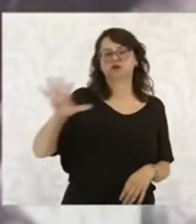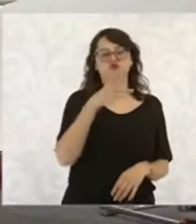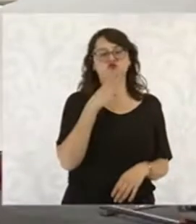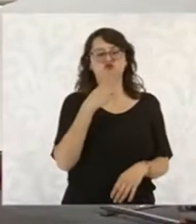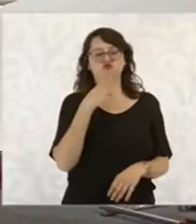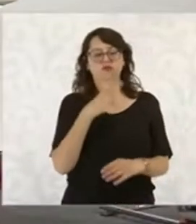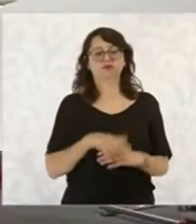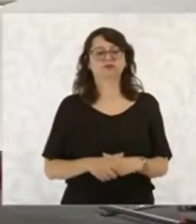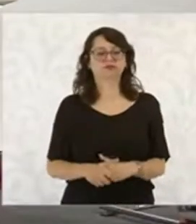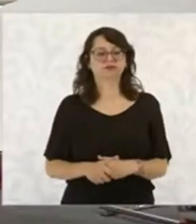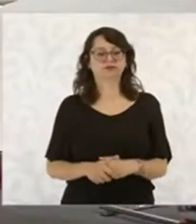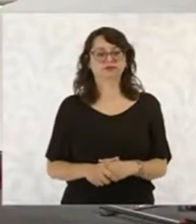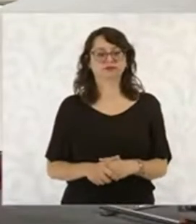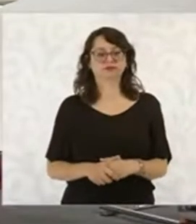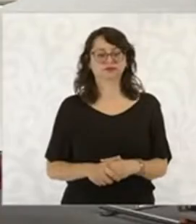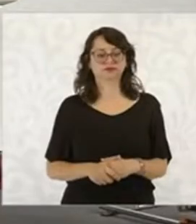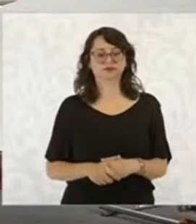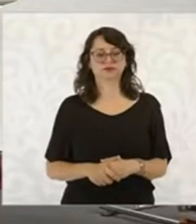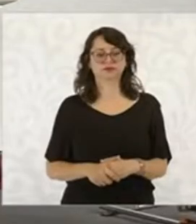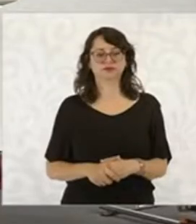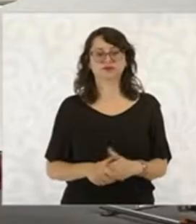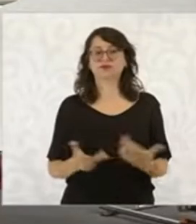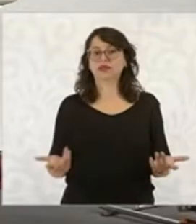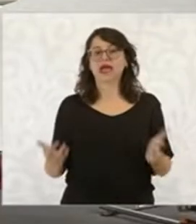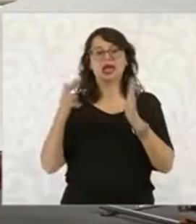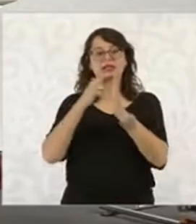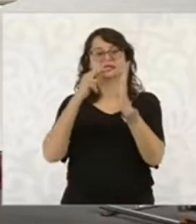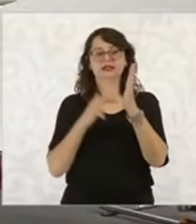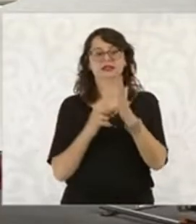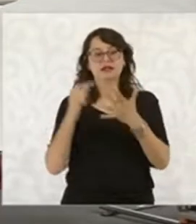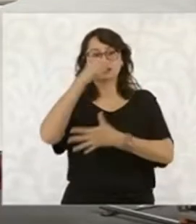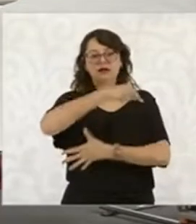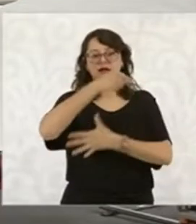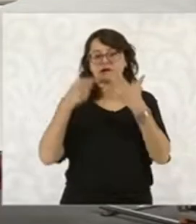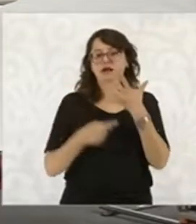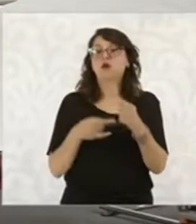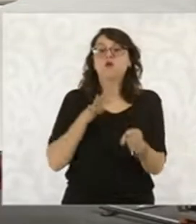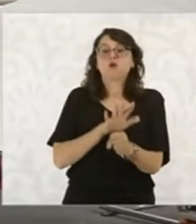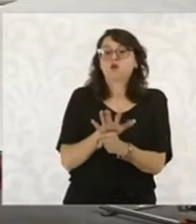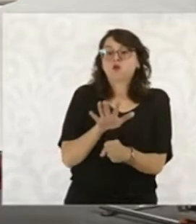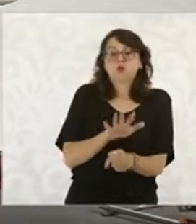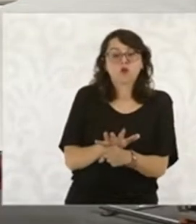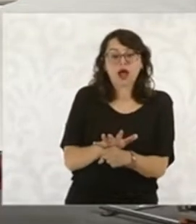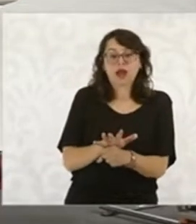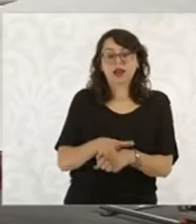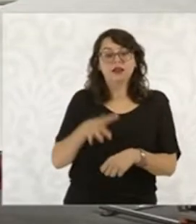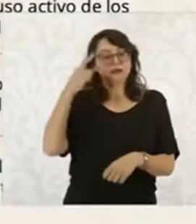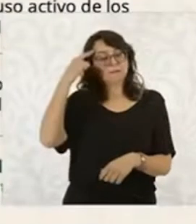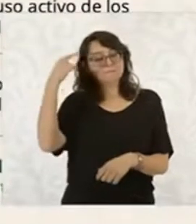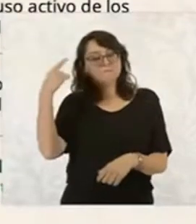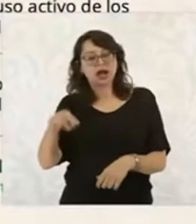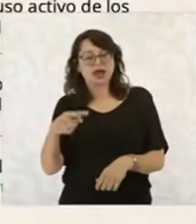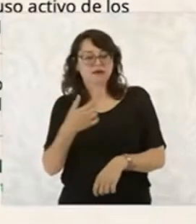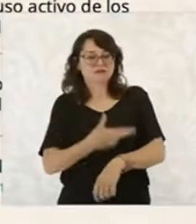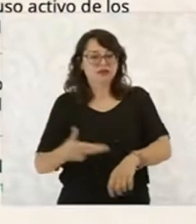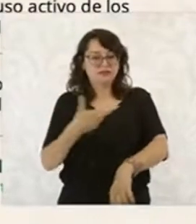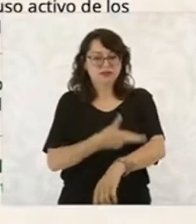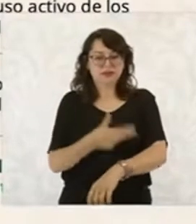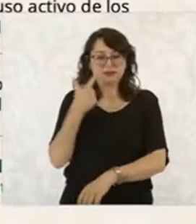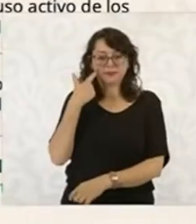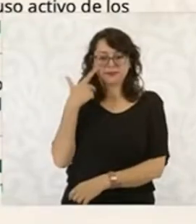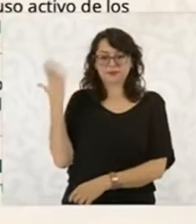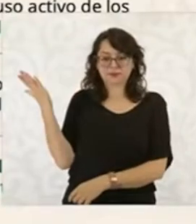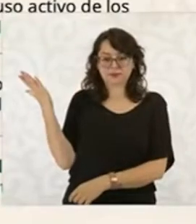por favor. ¿Cuáles son los requisitos que hemos establecido en este decreto de facilidades administrativas? No